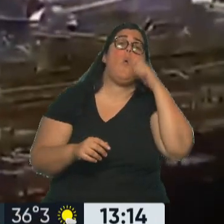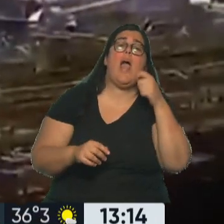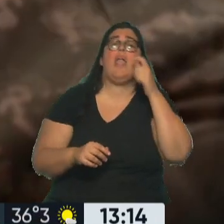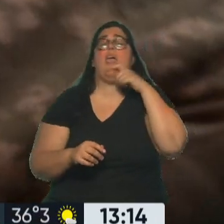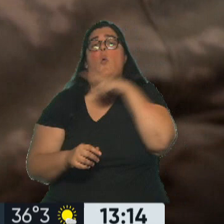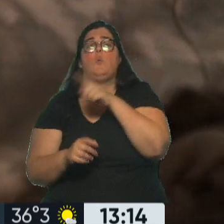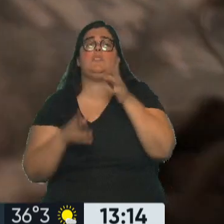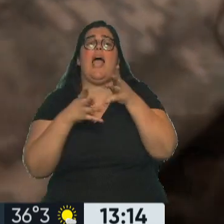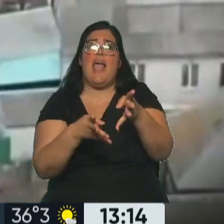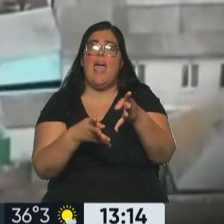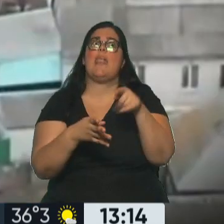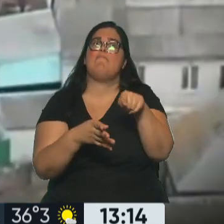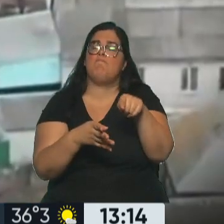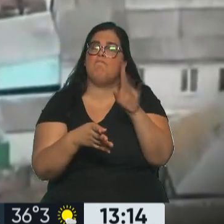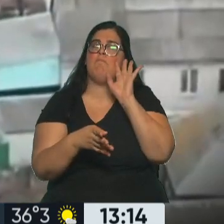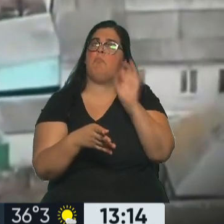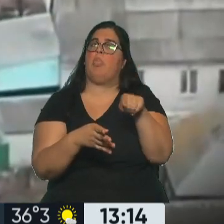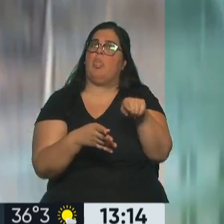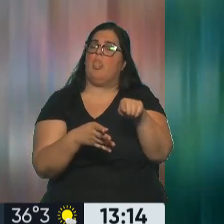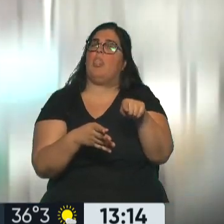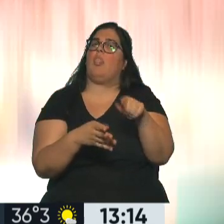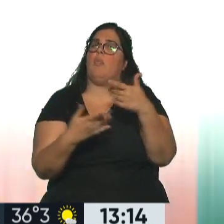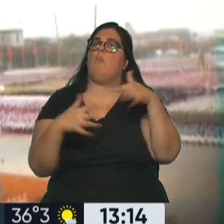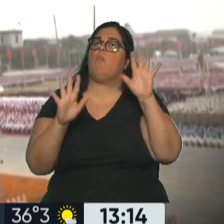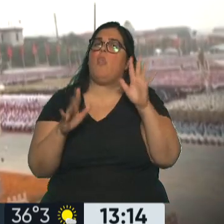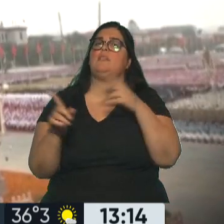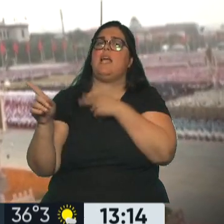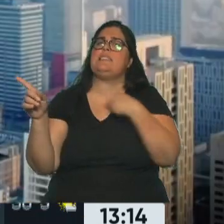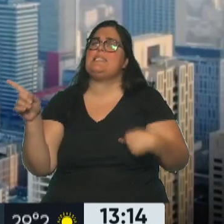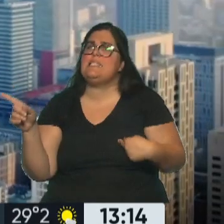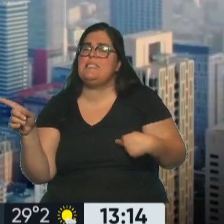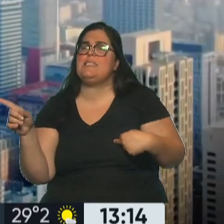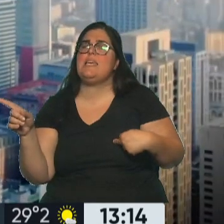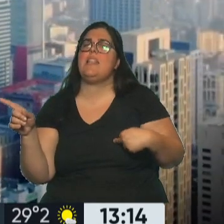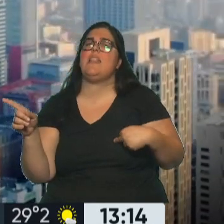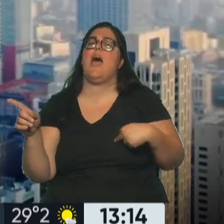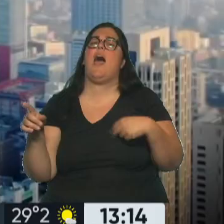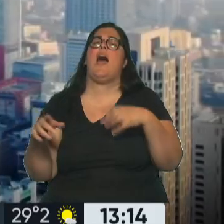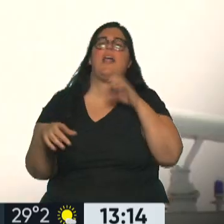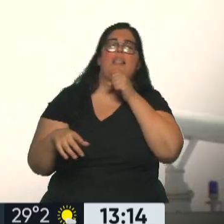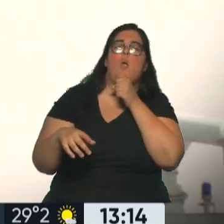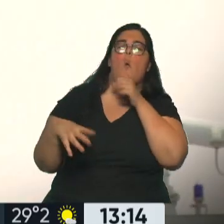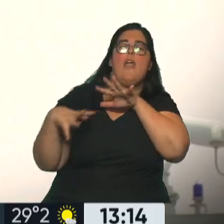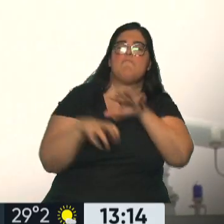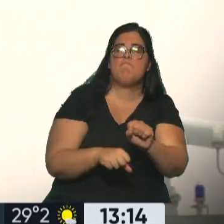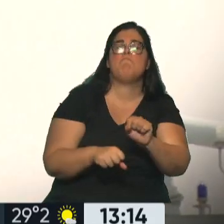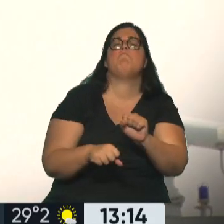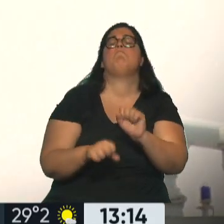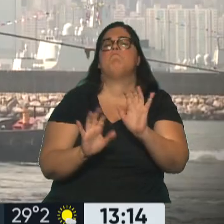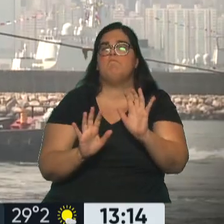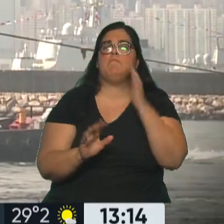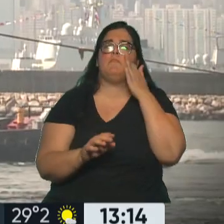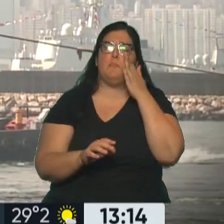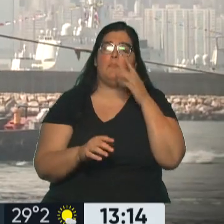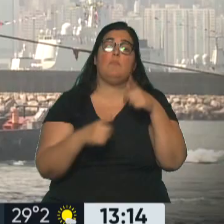y el precedente que esa agresión puede constituir en la disputa que China mantiene en torno a la soberanía de Taiwán, lo que representaría desde el punto de